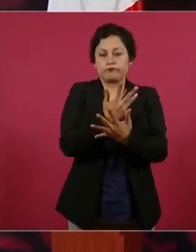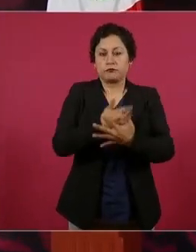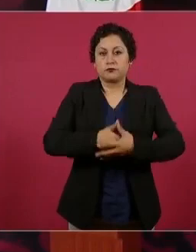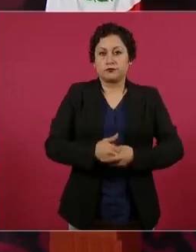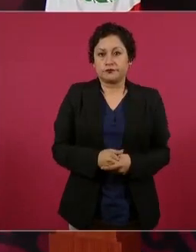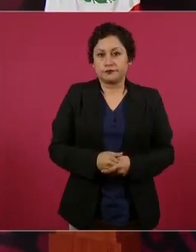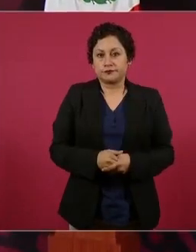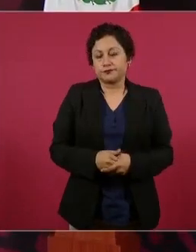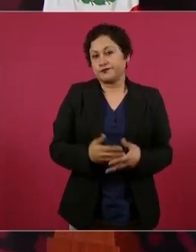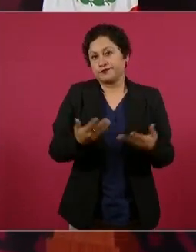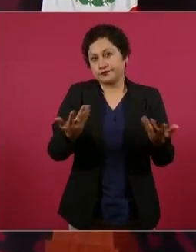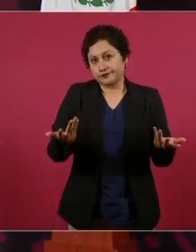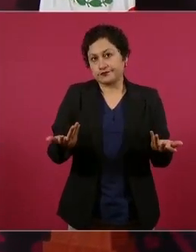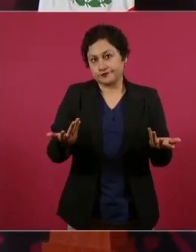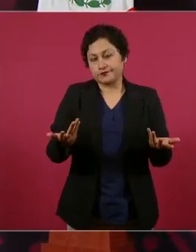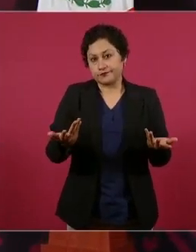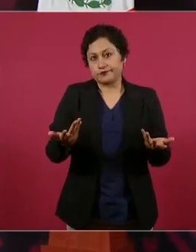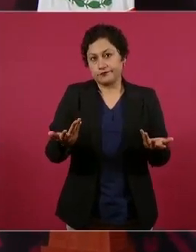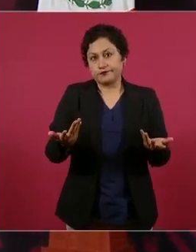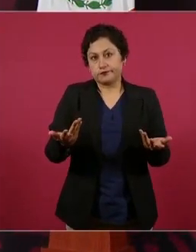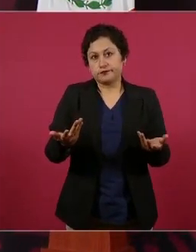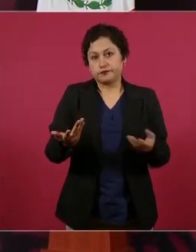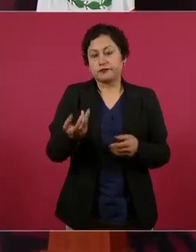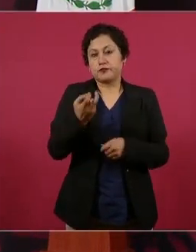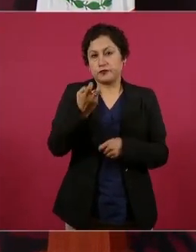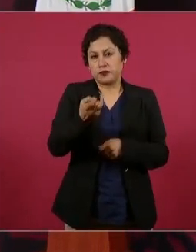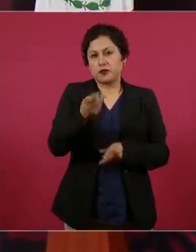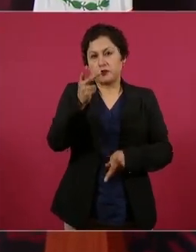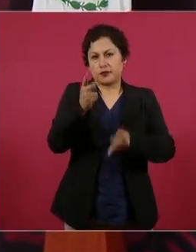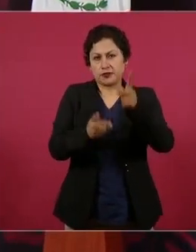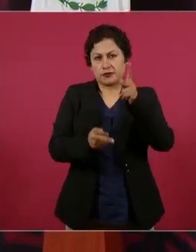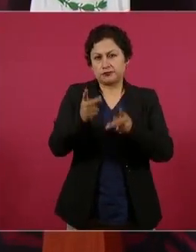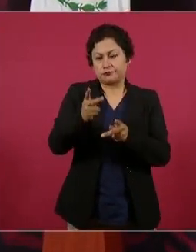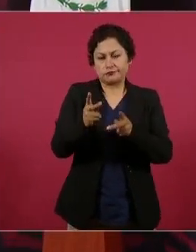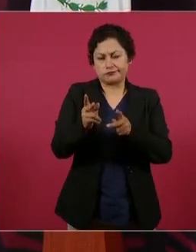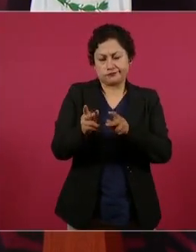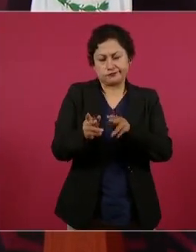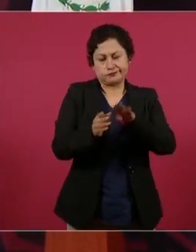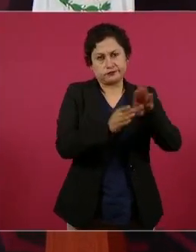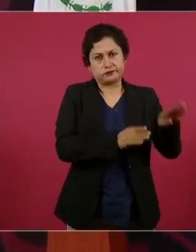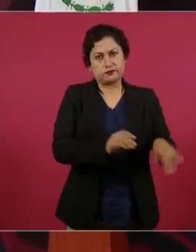Entonces, pues no íbamos a hablar de eso, hablamos de otros asuntos